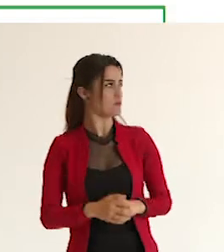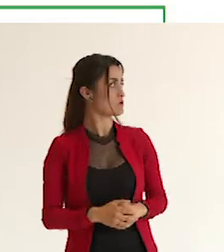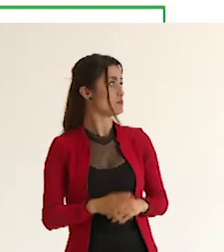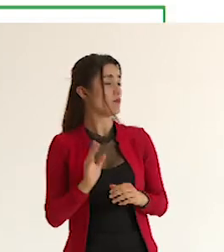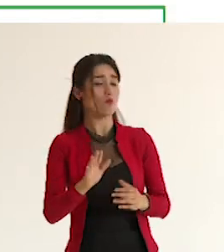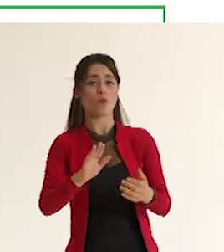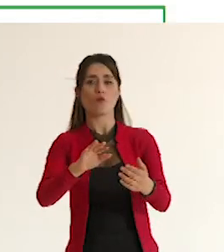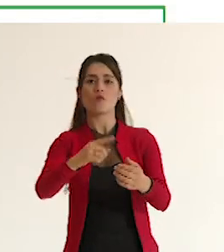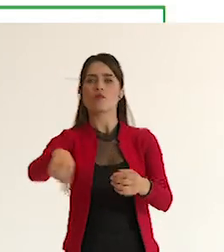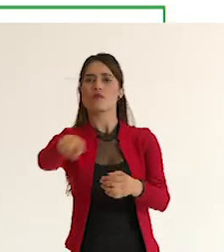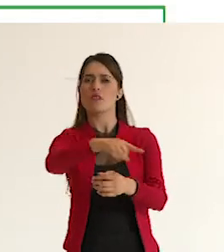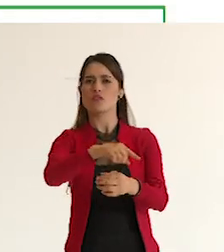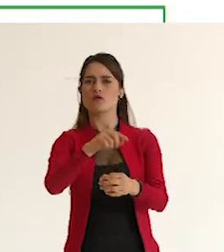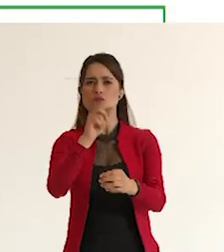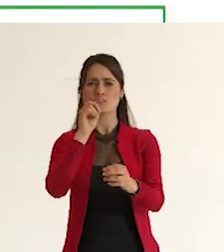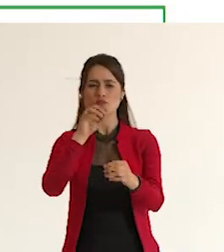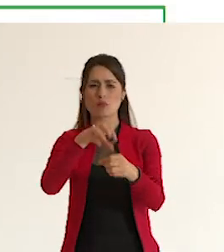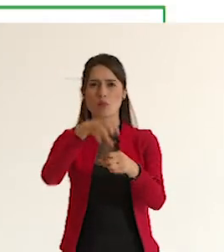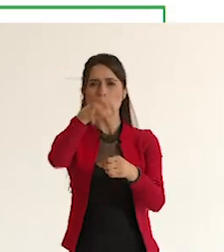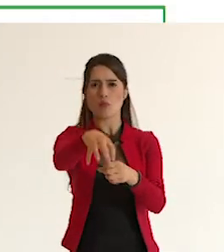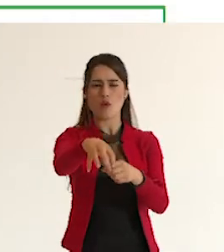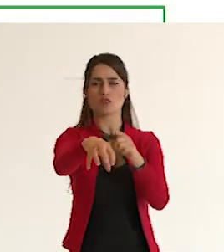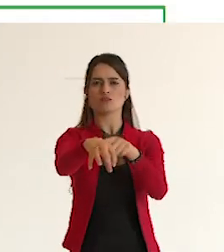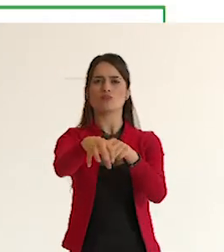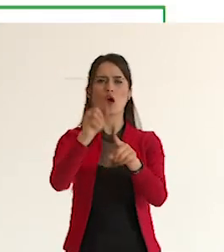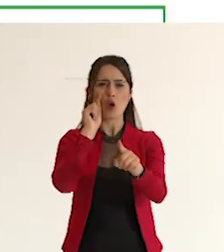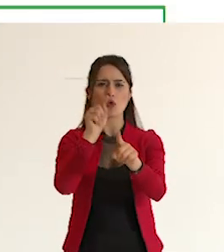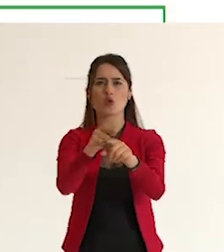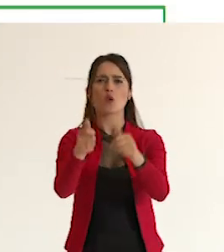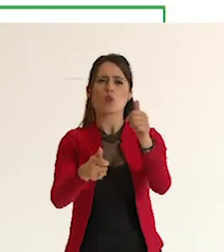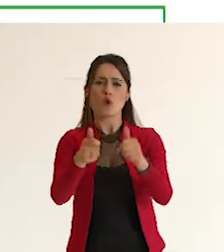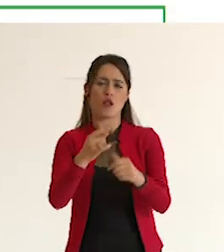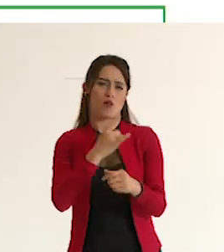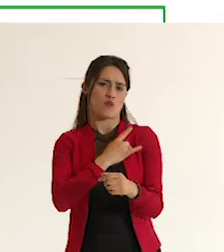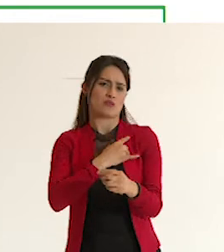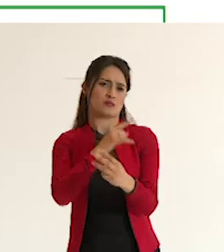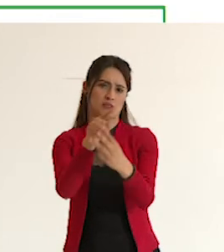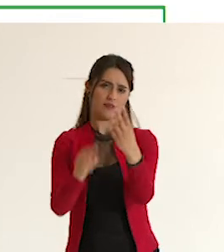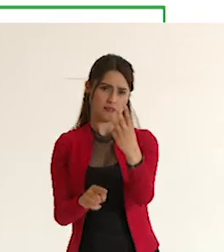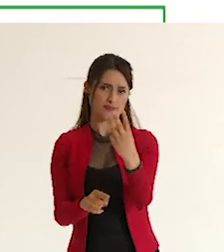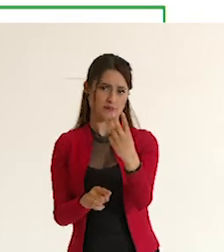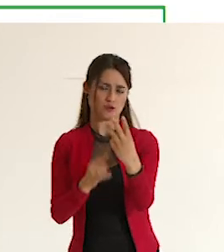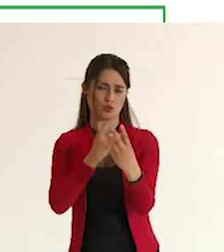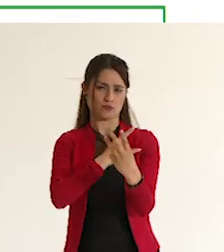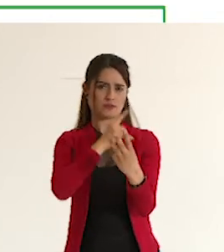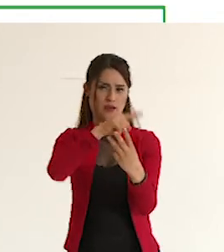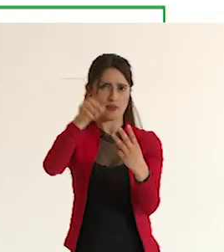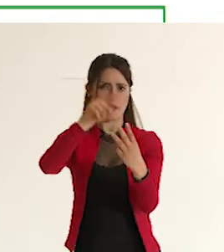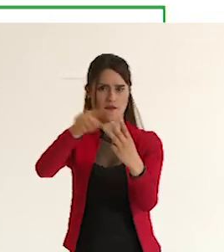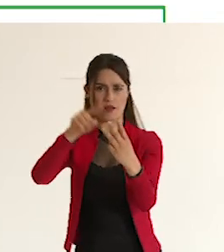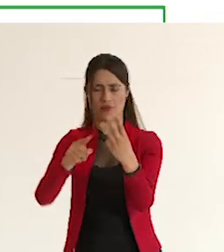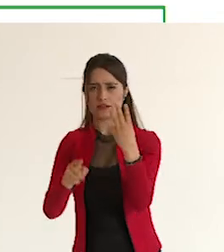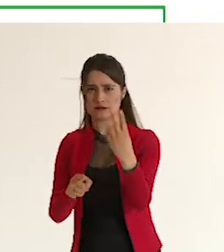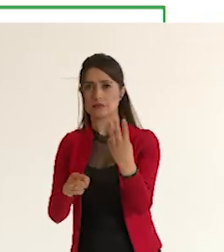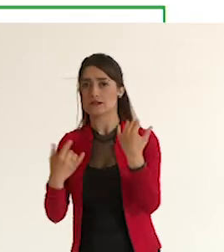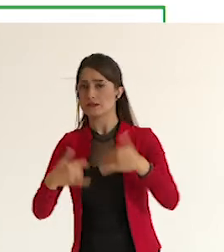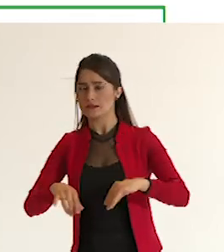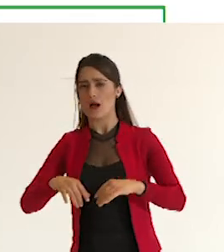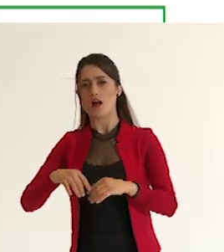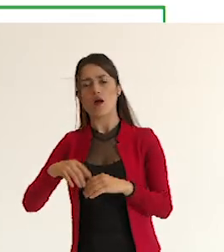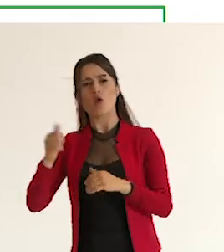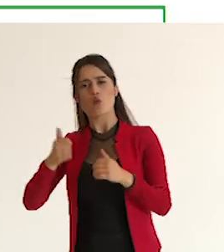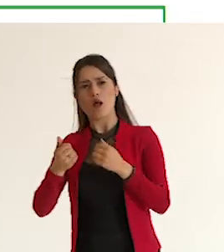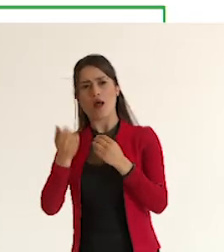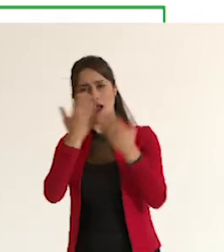que pues inicialmente es nuestras tres universidades construimos unas categorías de análisis diseñamos unos instrumentos